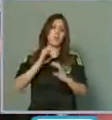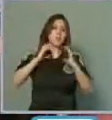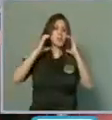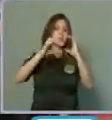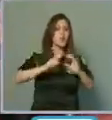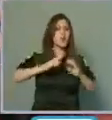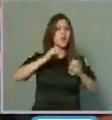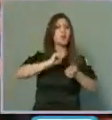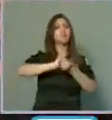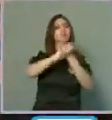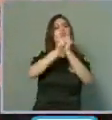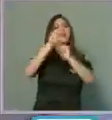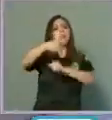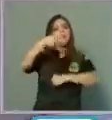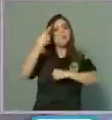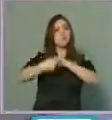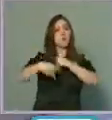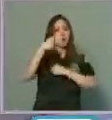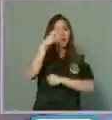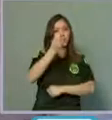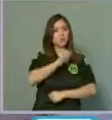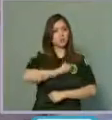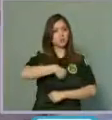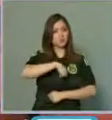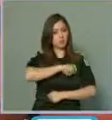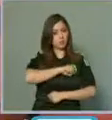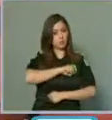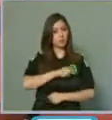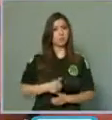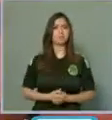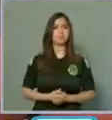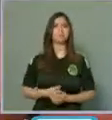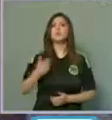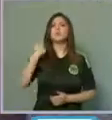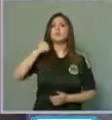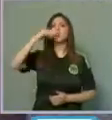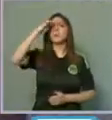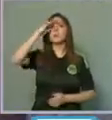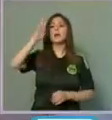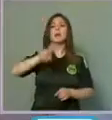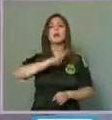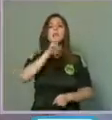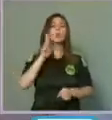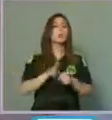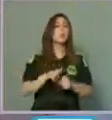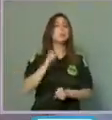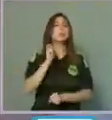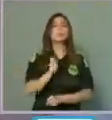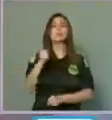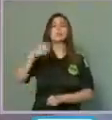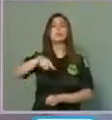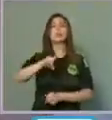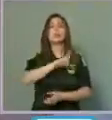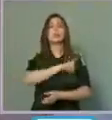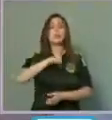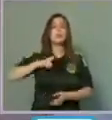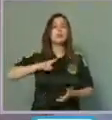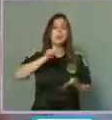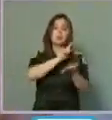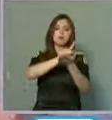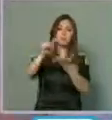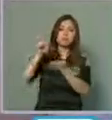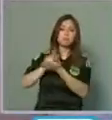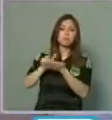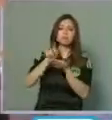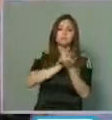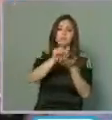elevadas y eso tampoco es una buena idea para la salud. Entonces, lo más natural, hay que lavar las cosas. lo más Lavarlas natural. perfectamente bien, enjuagarlas, Exacto. tener